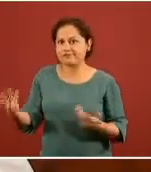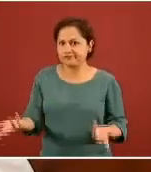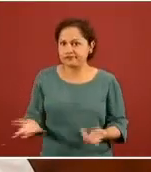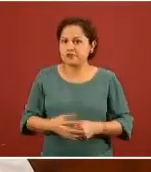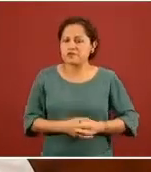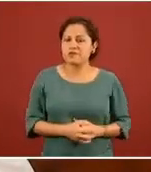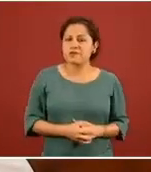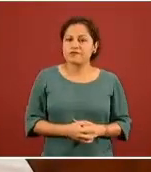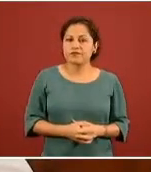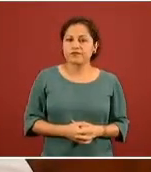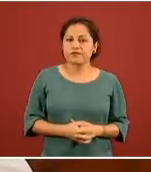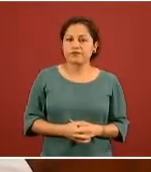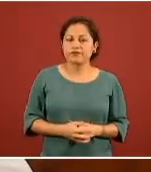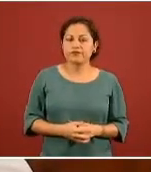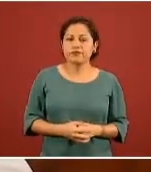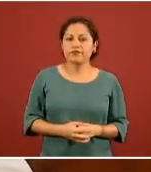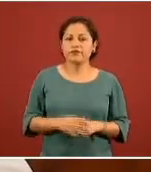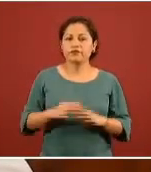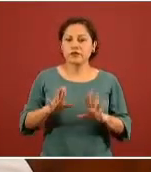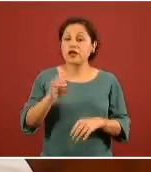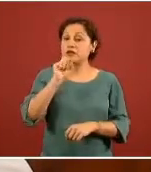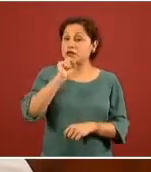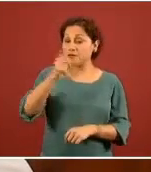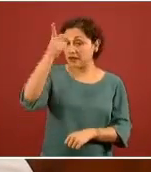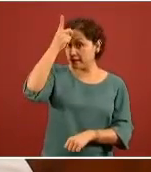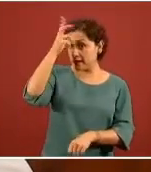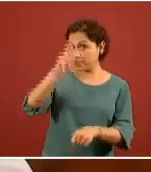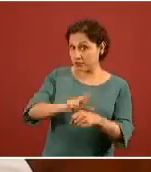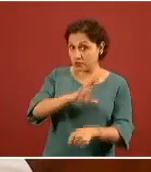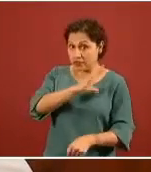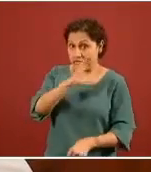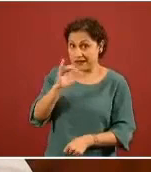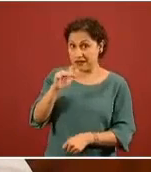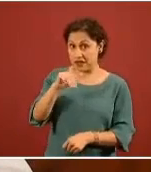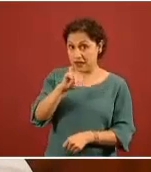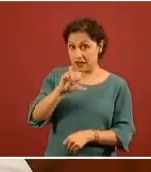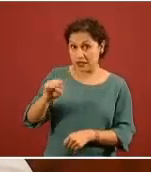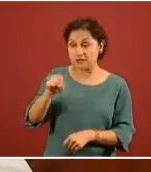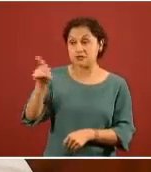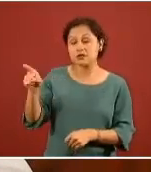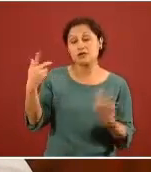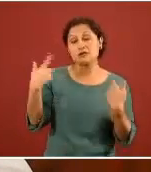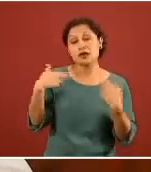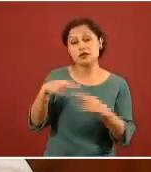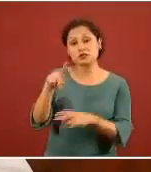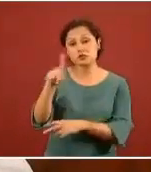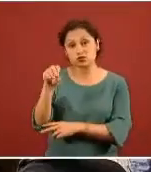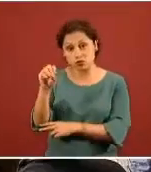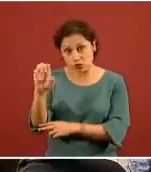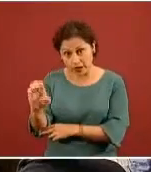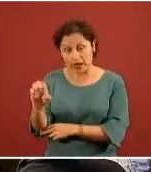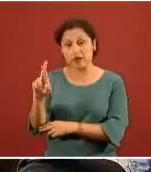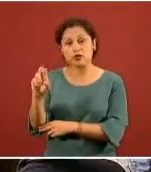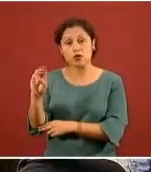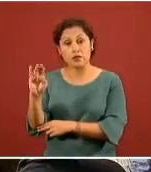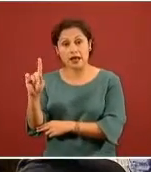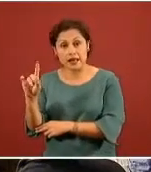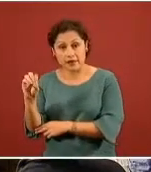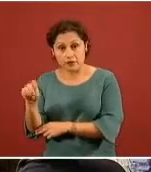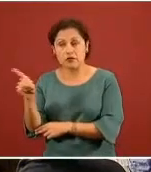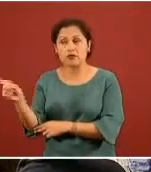Y como nos ha pedido el director general del IMSS, el maestro Zoé Robledo, hemos sido muy transparentes en